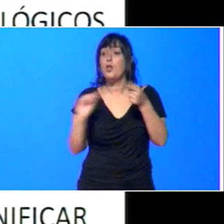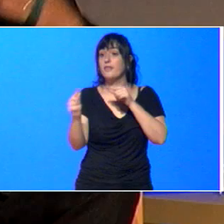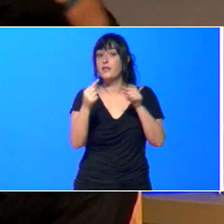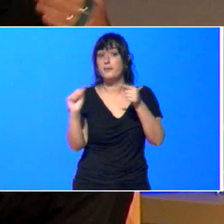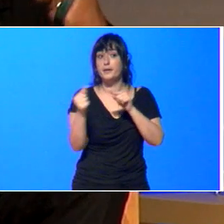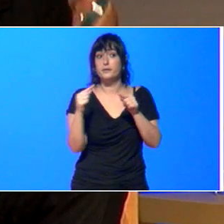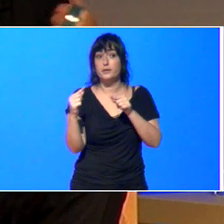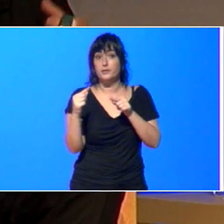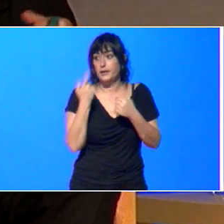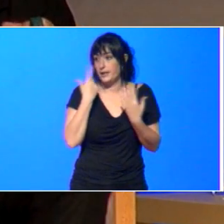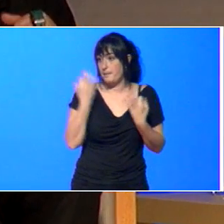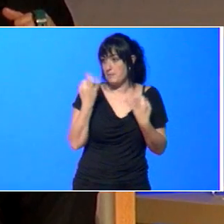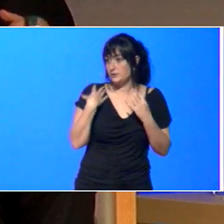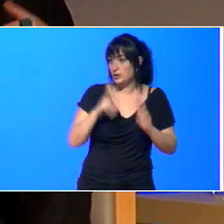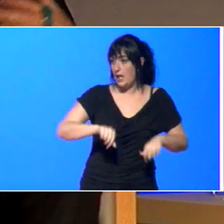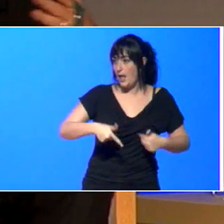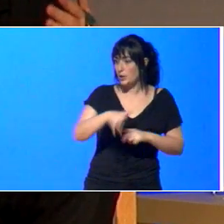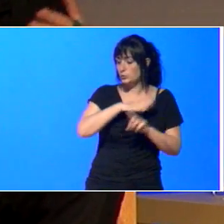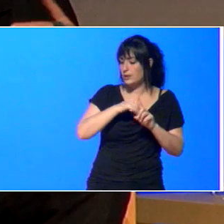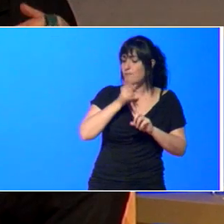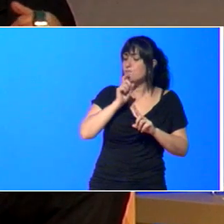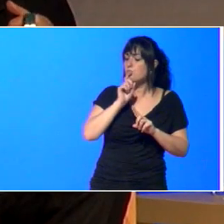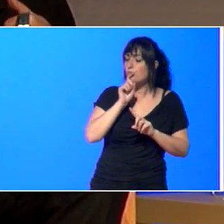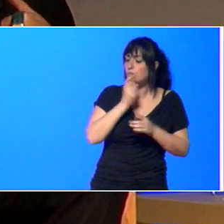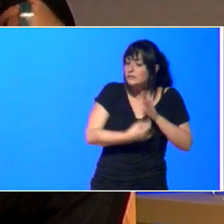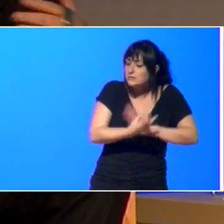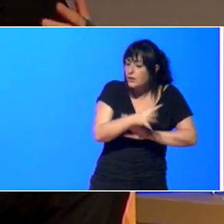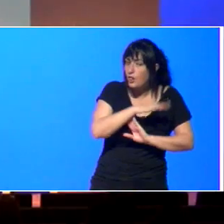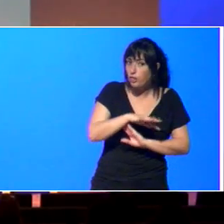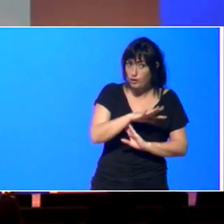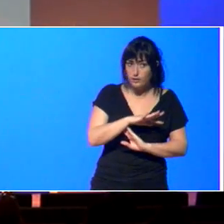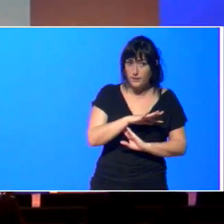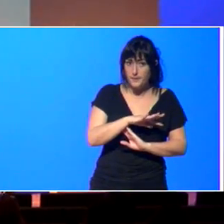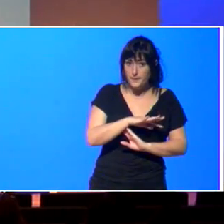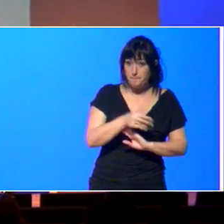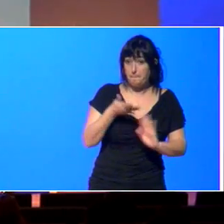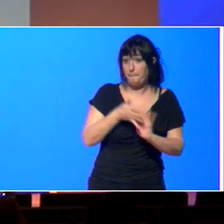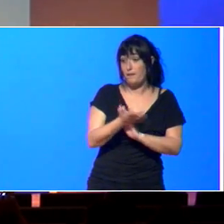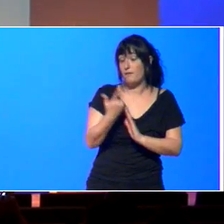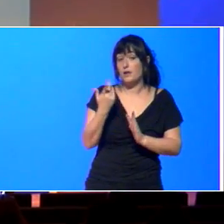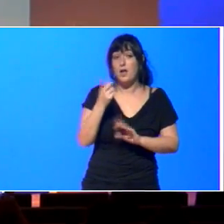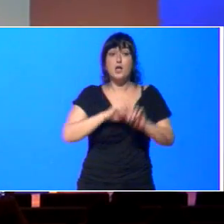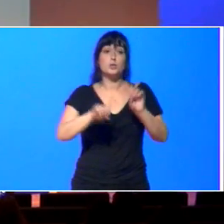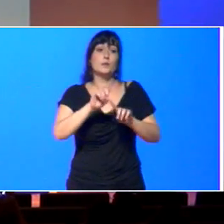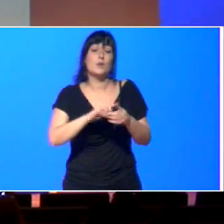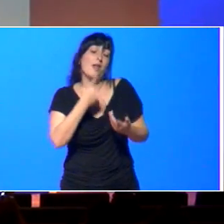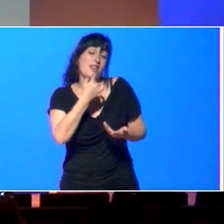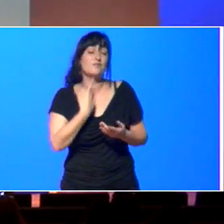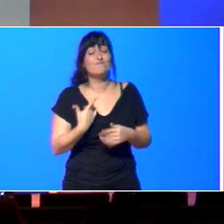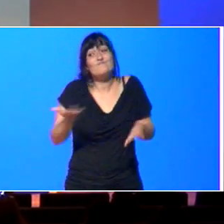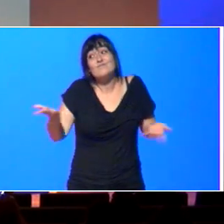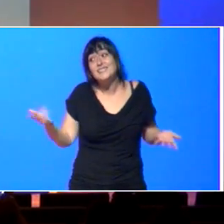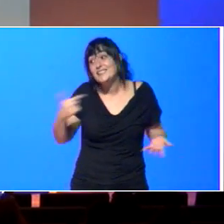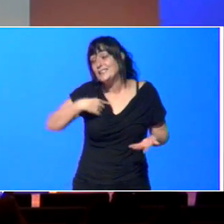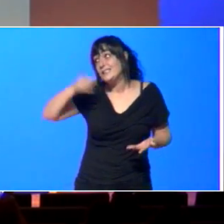qué naturaleza es la dificultad. No es, por lo tanto, no es una cuestión tampoco de es que no sabemos. Yo sé que le vas a